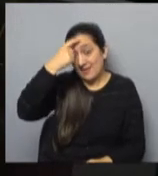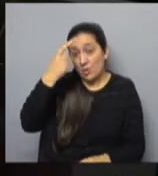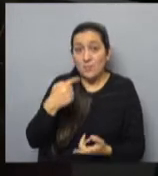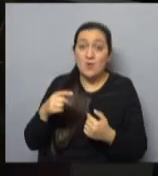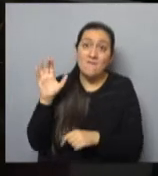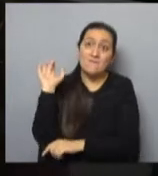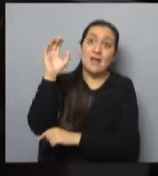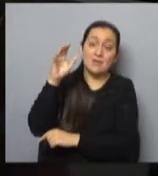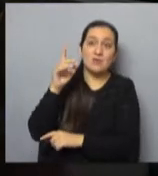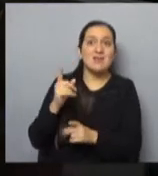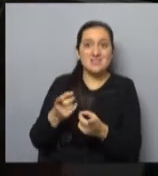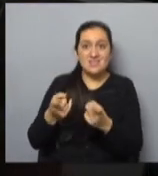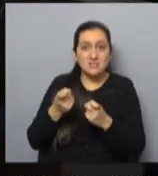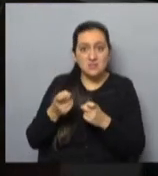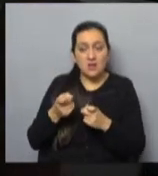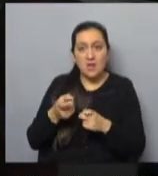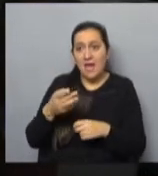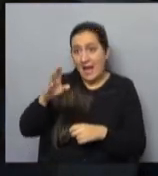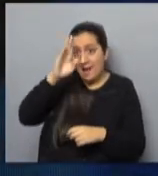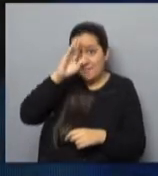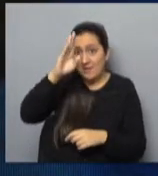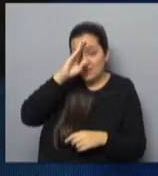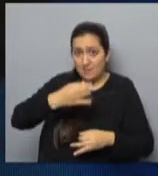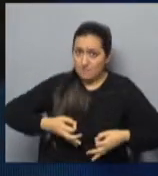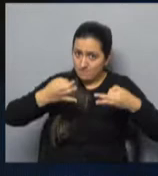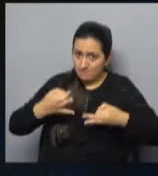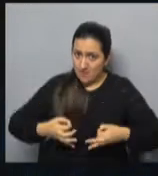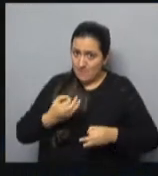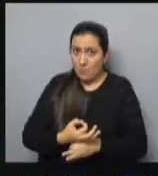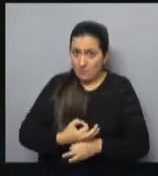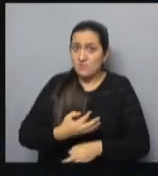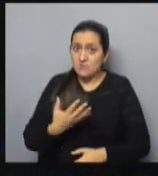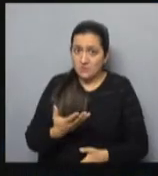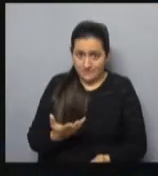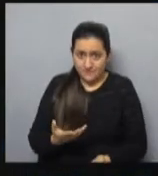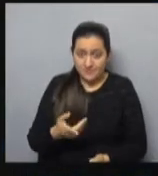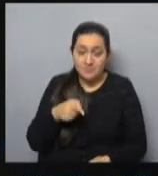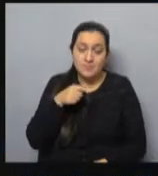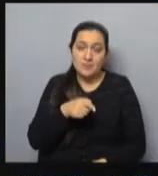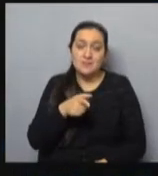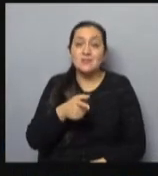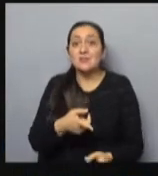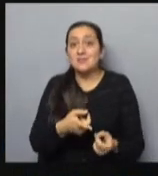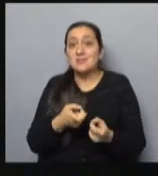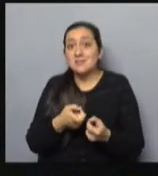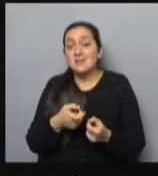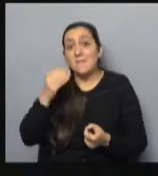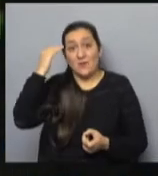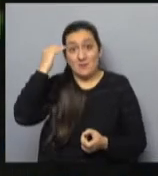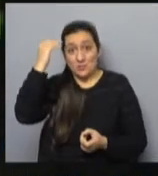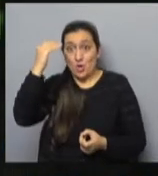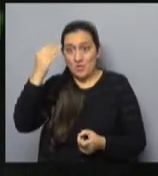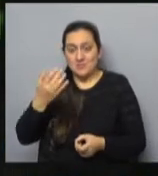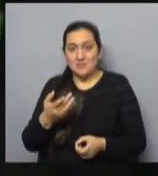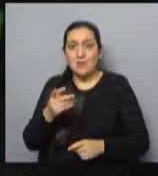deporte de precisión y que necesitas aprender a jugarlo no esté entonces para eso muchas veces los profes no